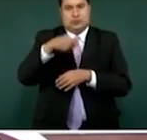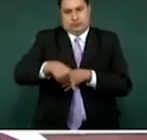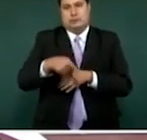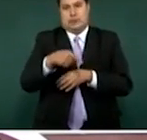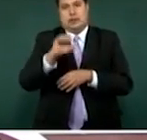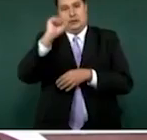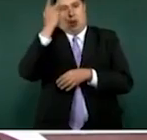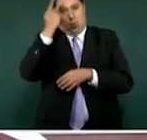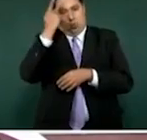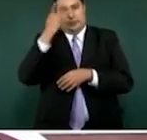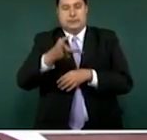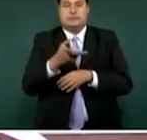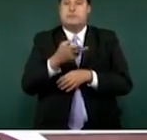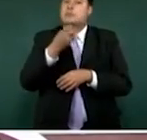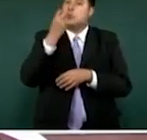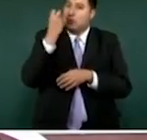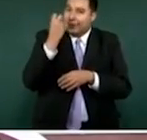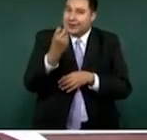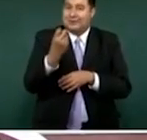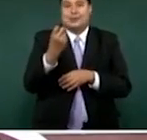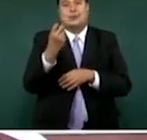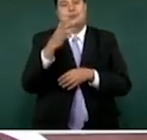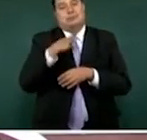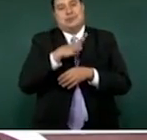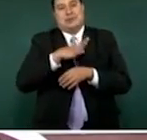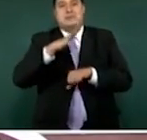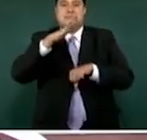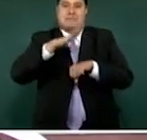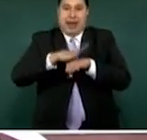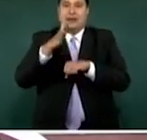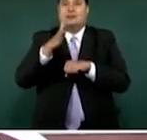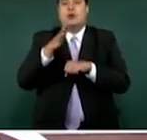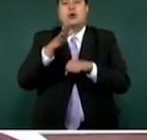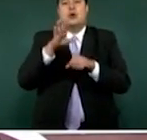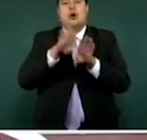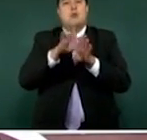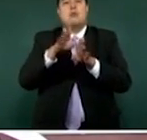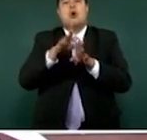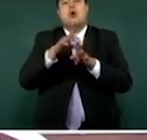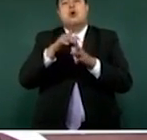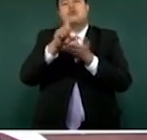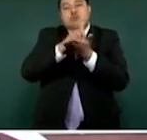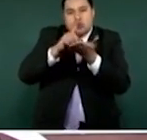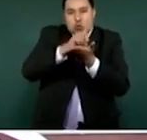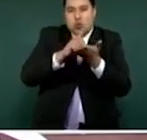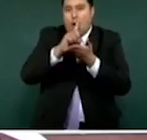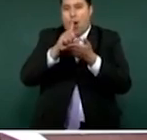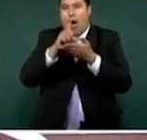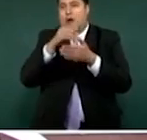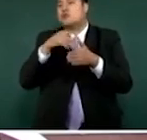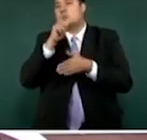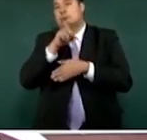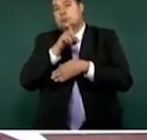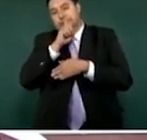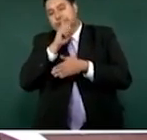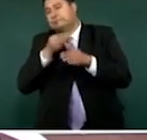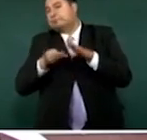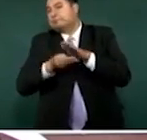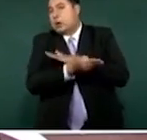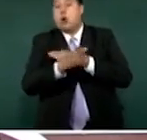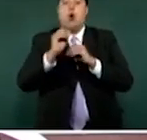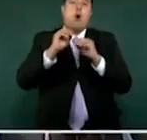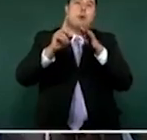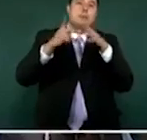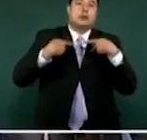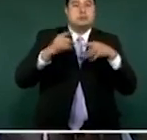en el estado, y eso es lo que propicia, desde luego, el tráfico de enervantes, el movimiento de migrantes y también lo que